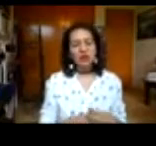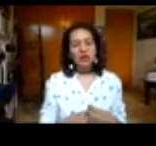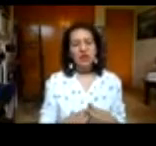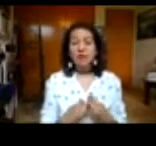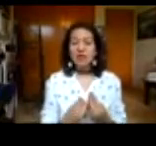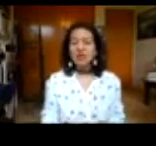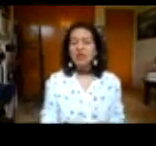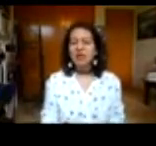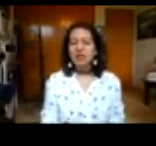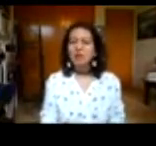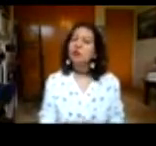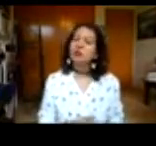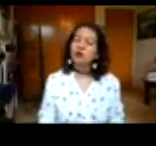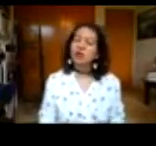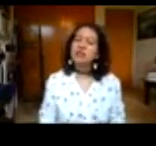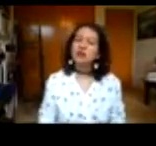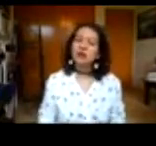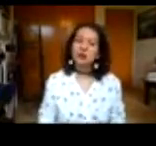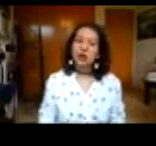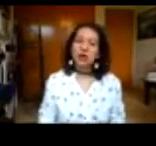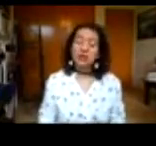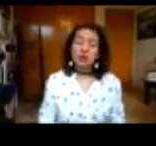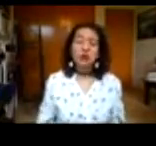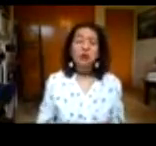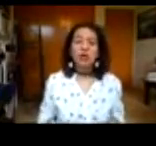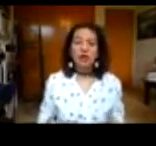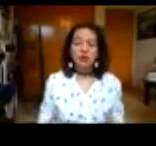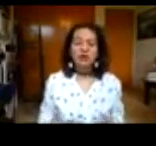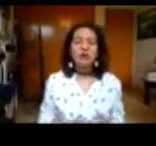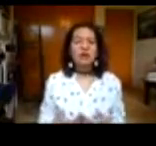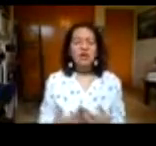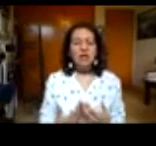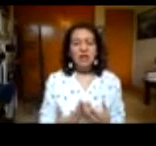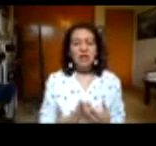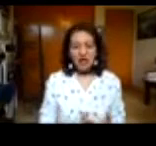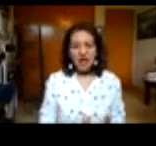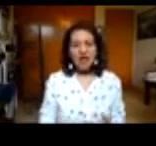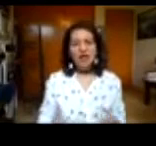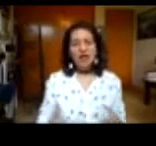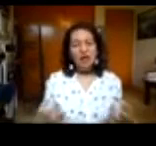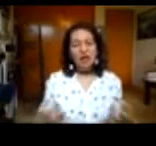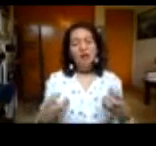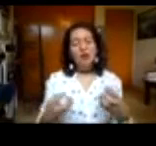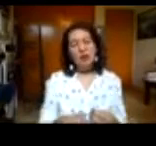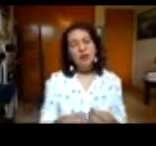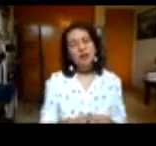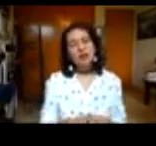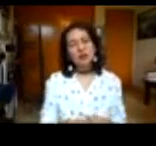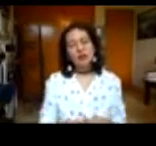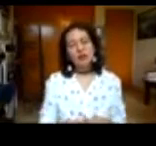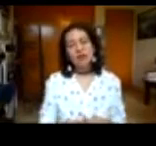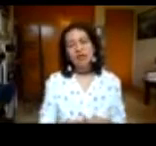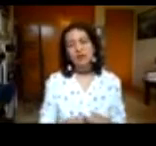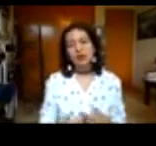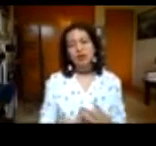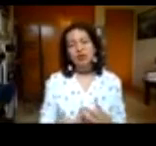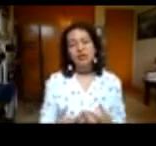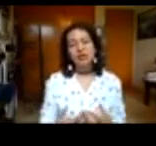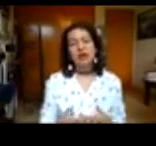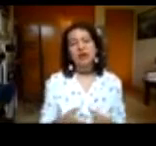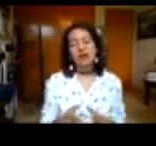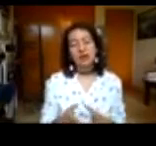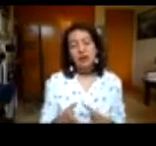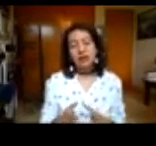una herramienta que tenemos todas y todos para hacer uso de ello, que el empoderamiento también de las personas